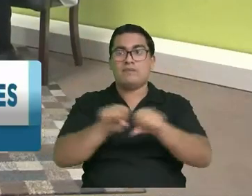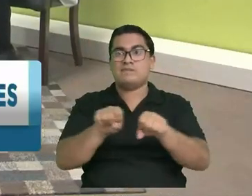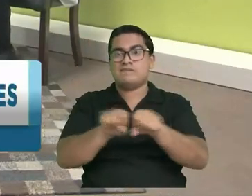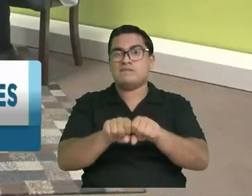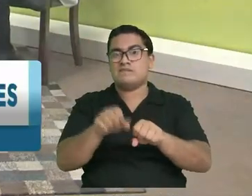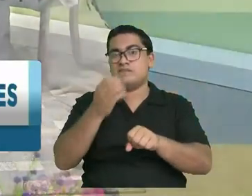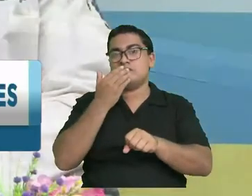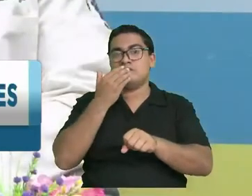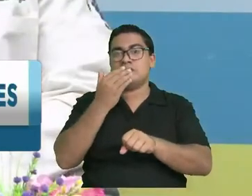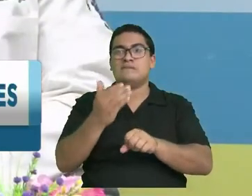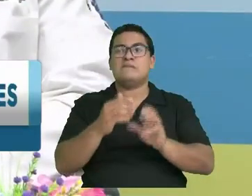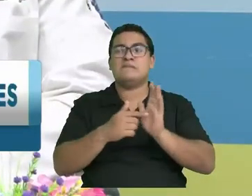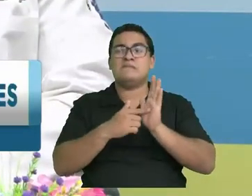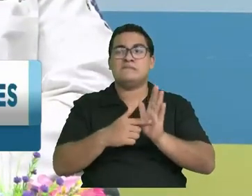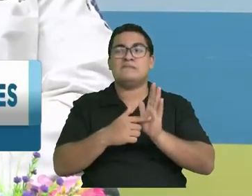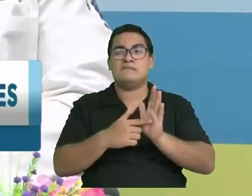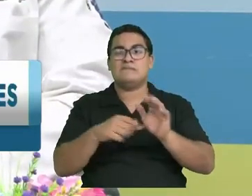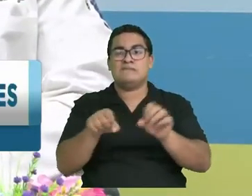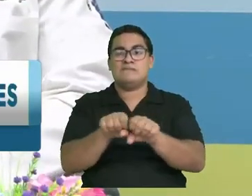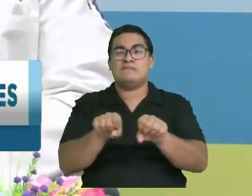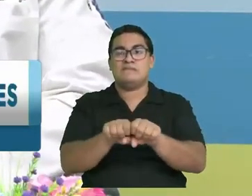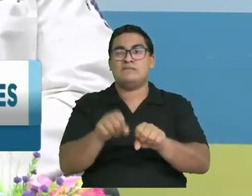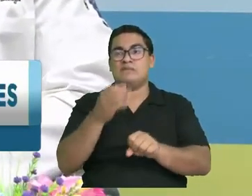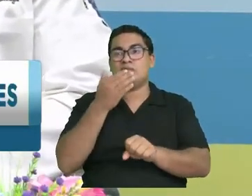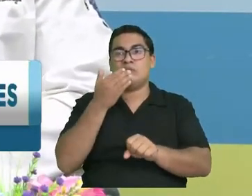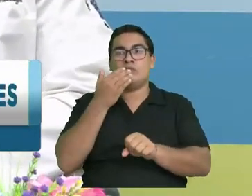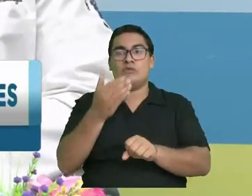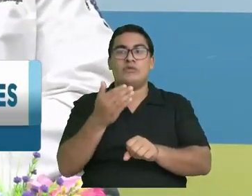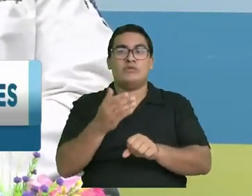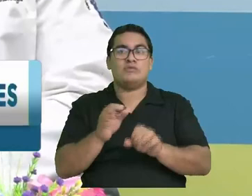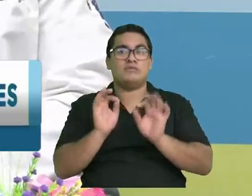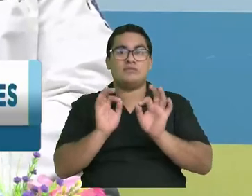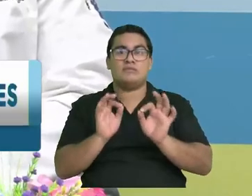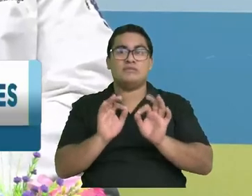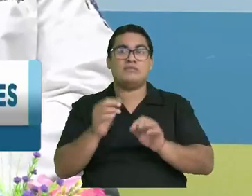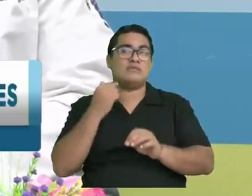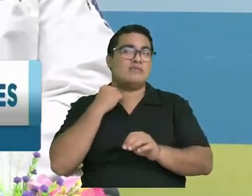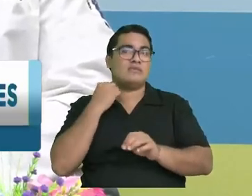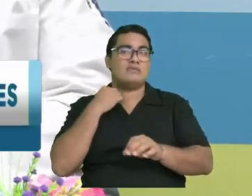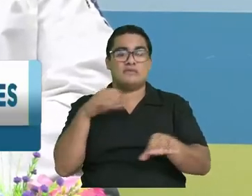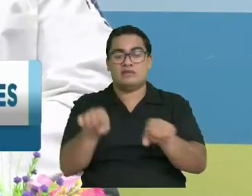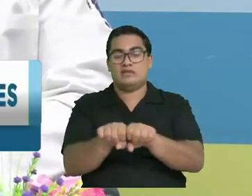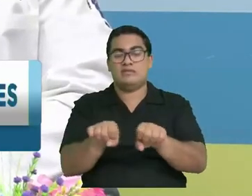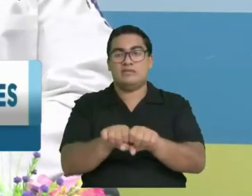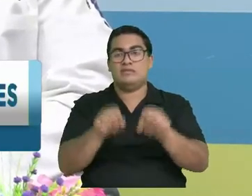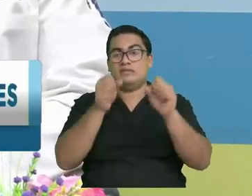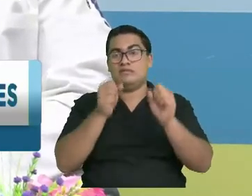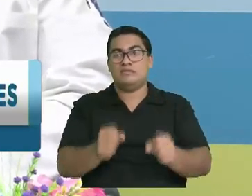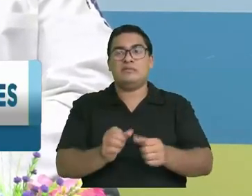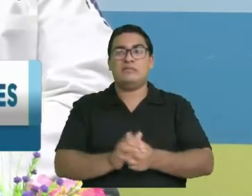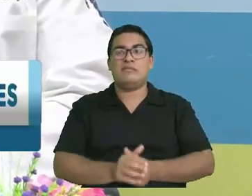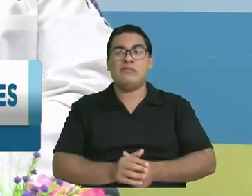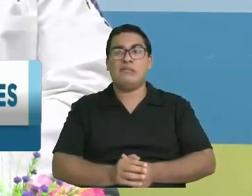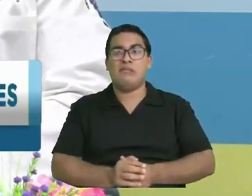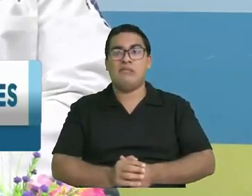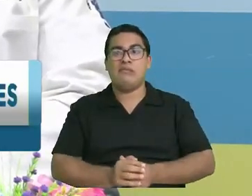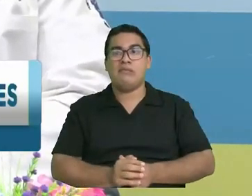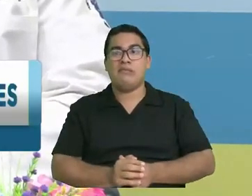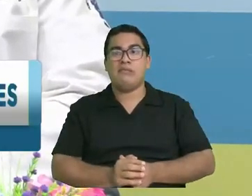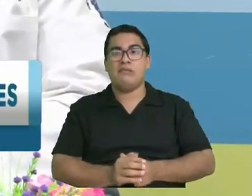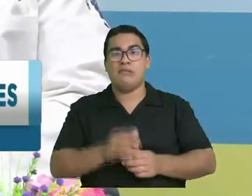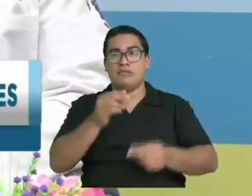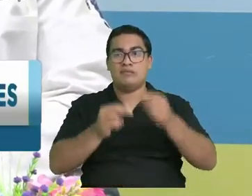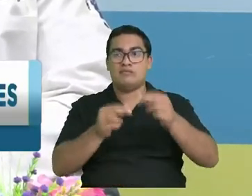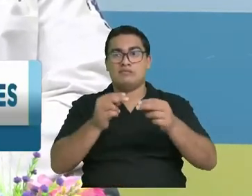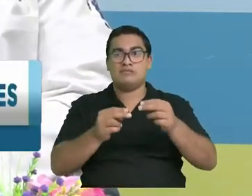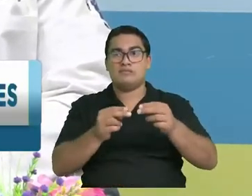adecuado, porque las características de un zapato adecuado es casi siempre las del calzado de nosotros. Del varón. Entonces es, tu talla, hablando de la